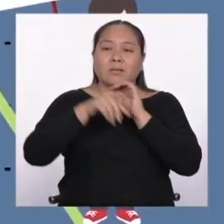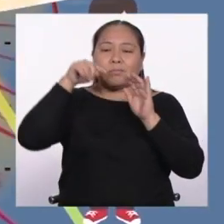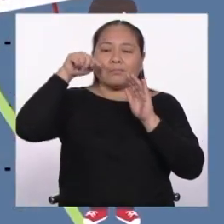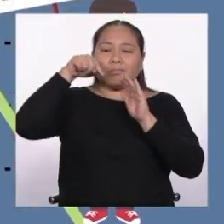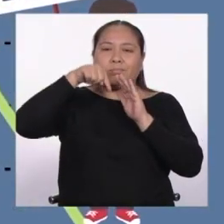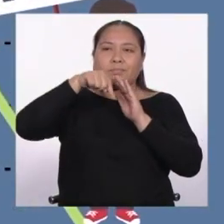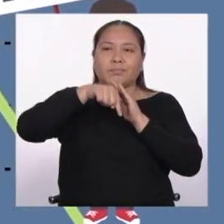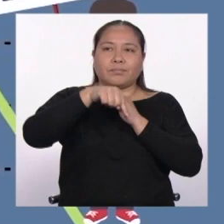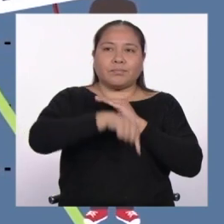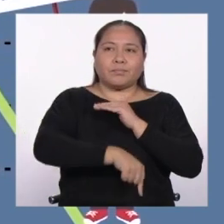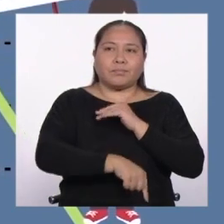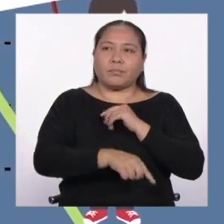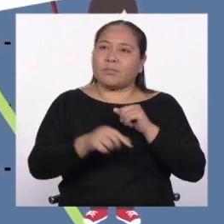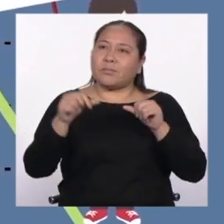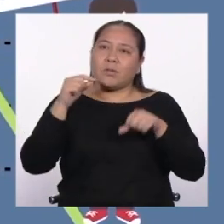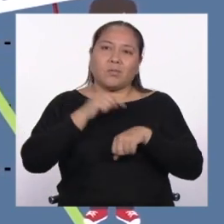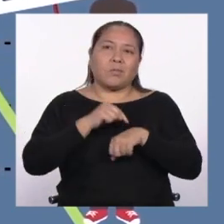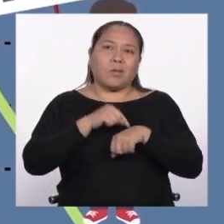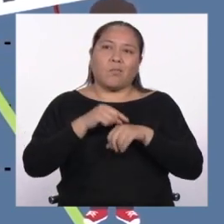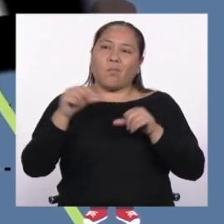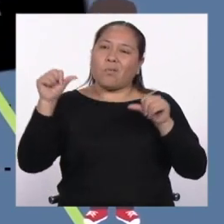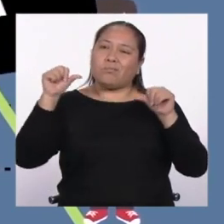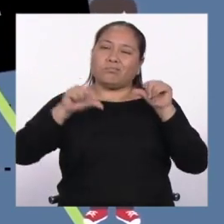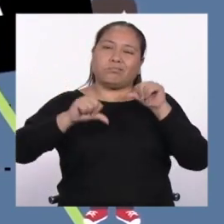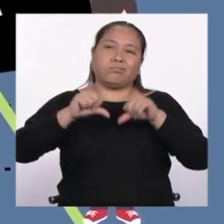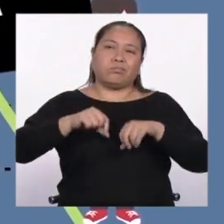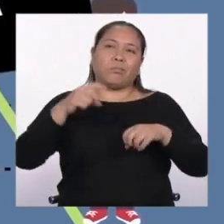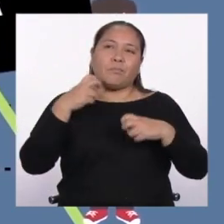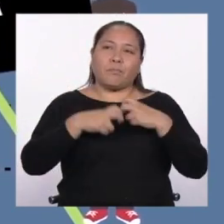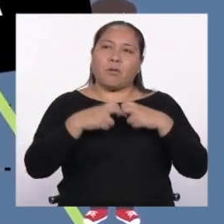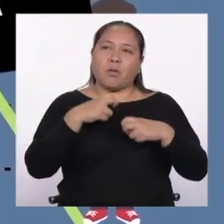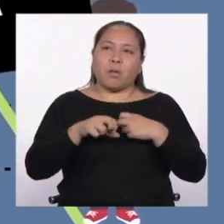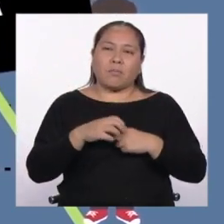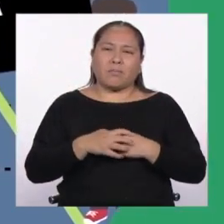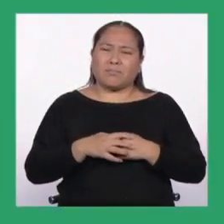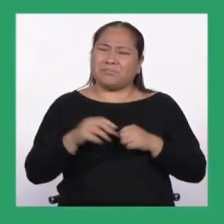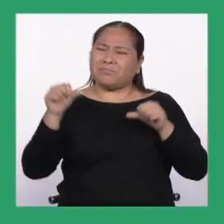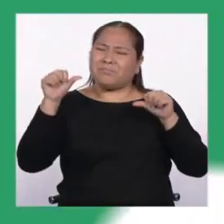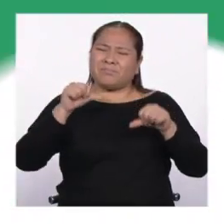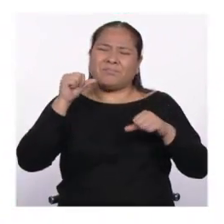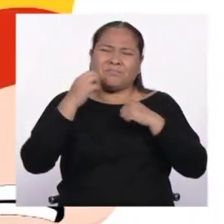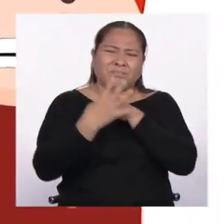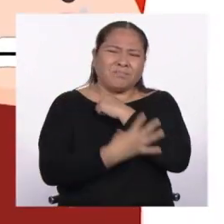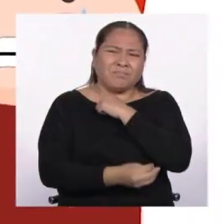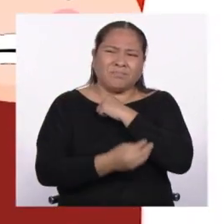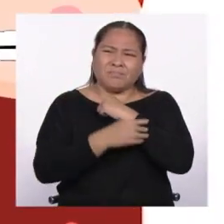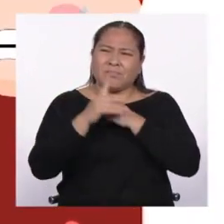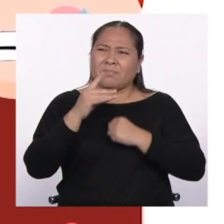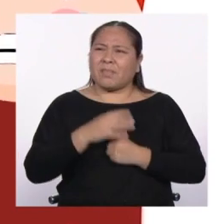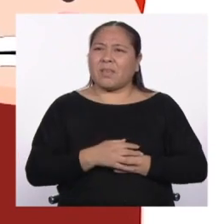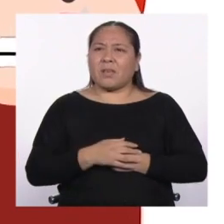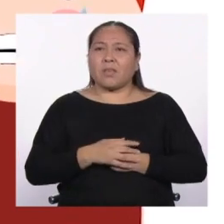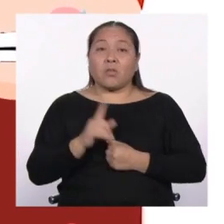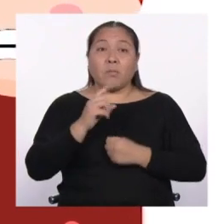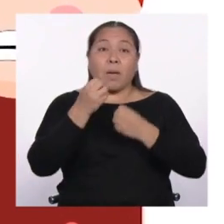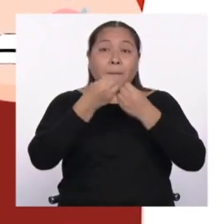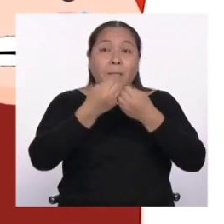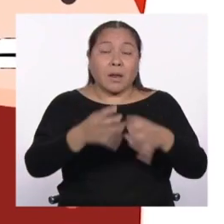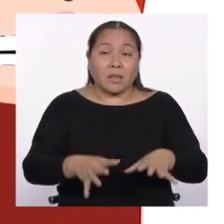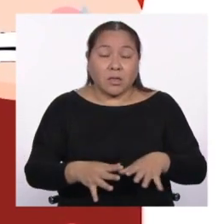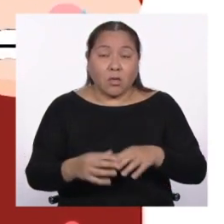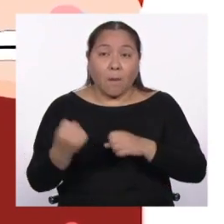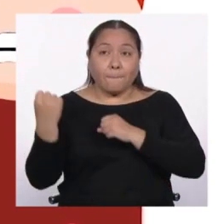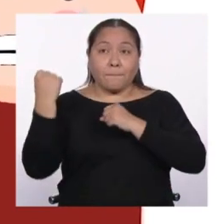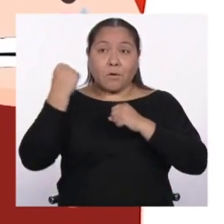declive, en un apocalipsis interno. Era la real decadencia, porque no solo había perdido poder con la Guerra de